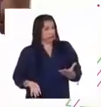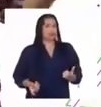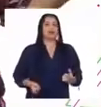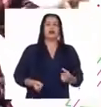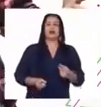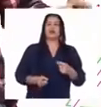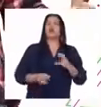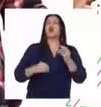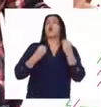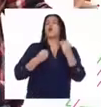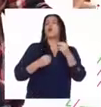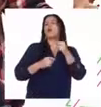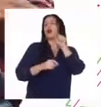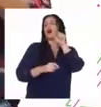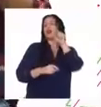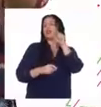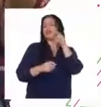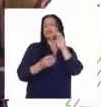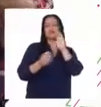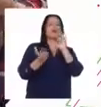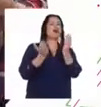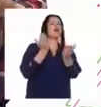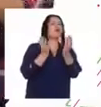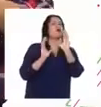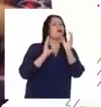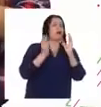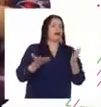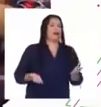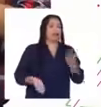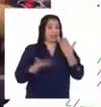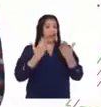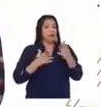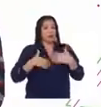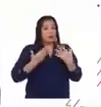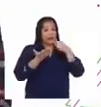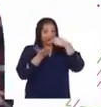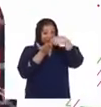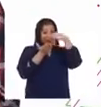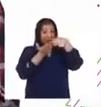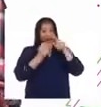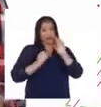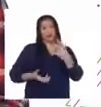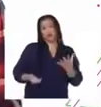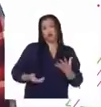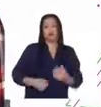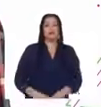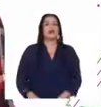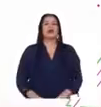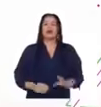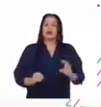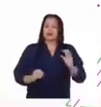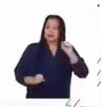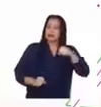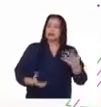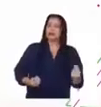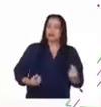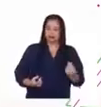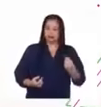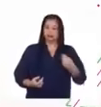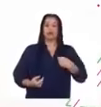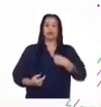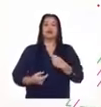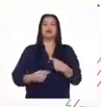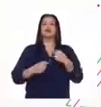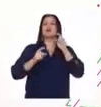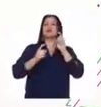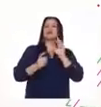¿Y cómo los comparan? ¿Se animan a contarnos por mensaje? Sí, porque, bueno, resulta que nosotros hemos